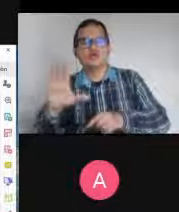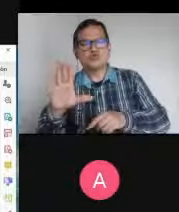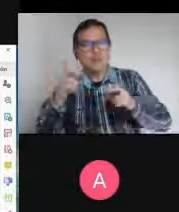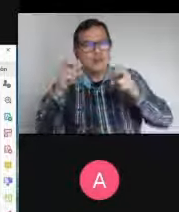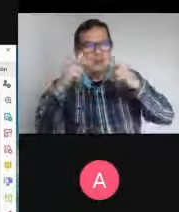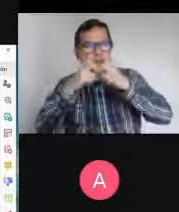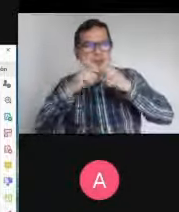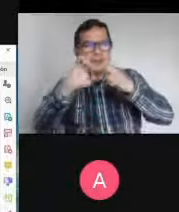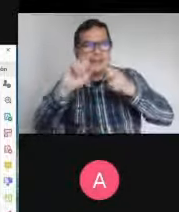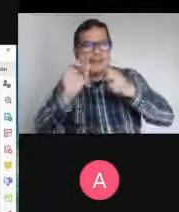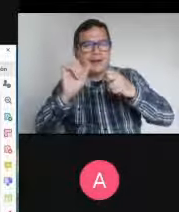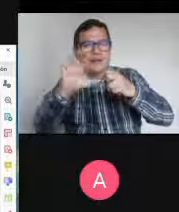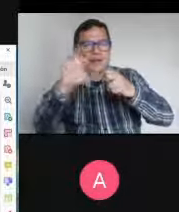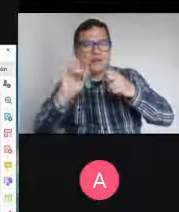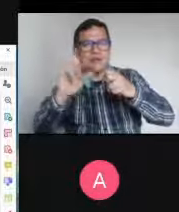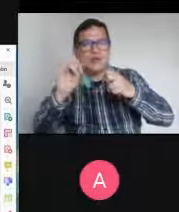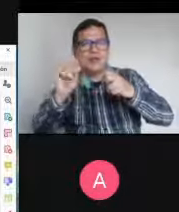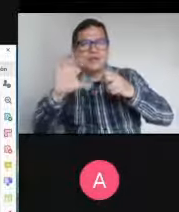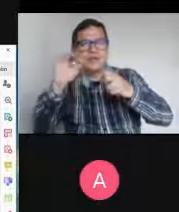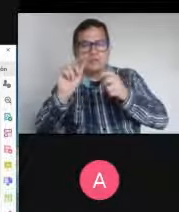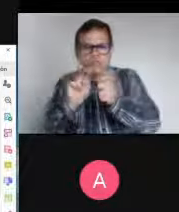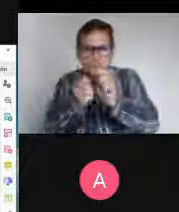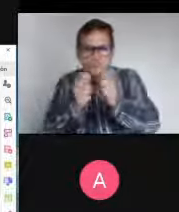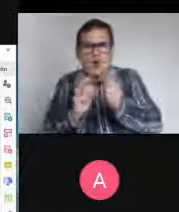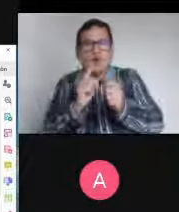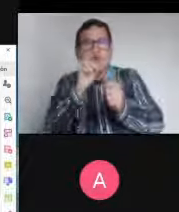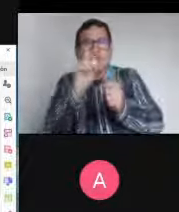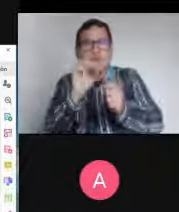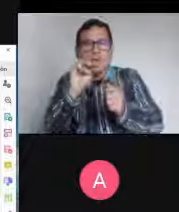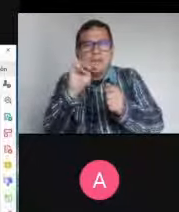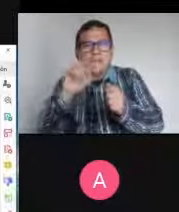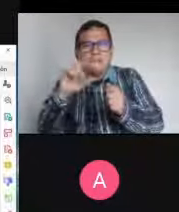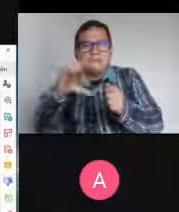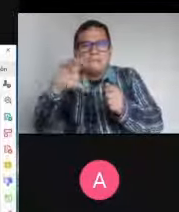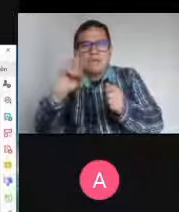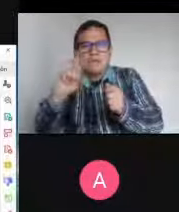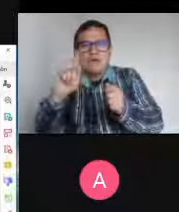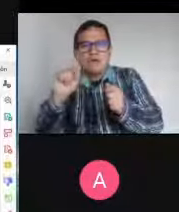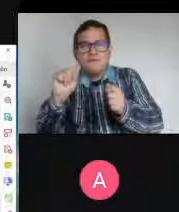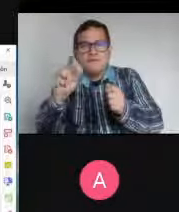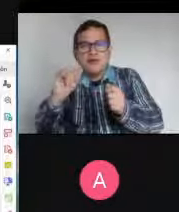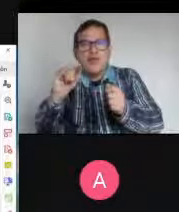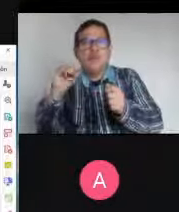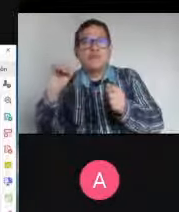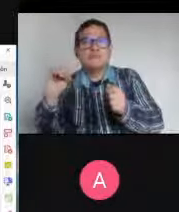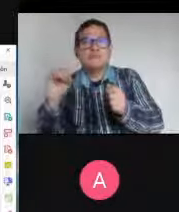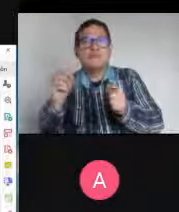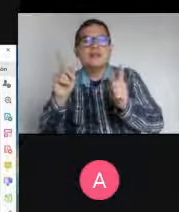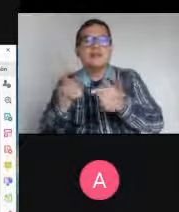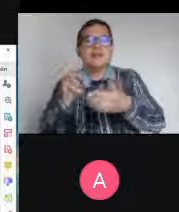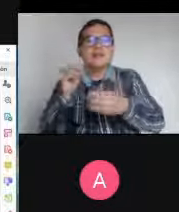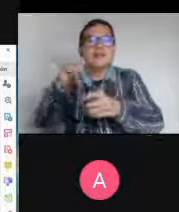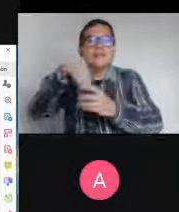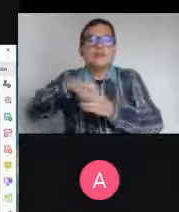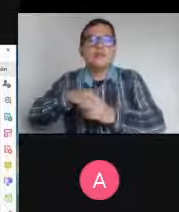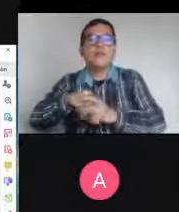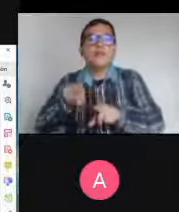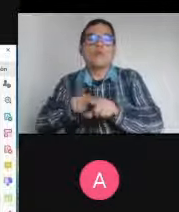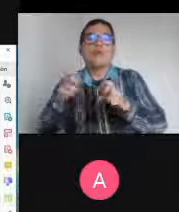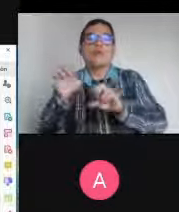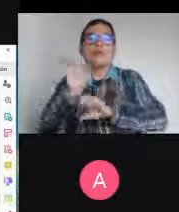Van a colocarlo en un microfaradio. Y pues también van a colocar una resistencia de 1 kilo